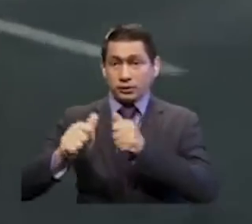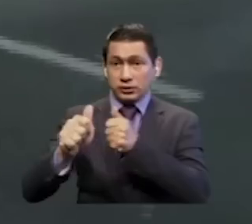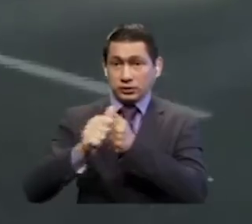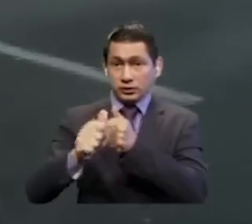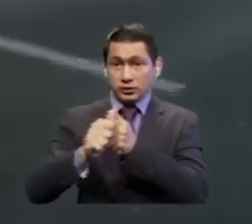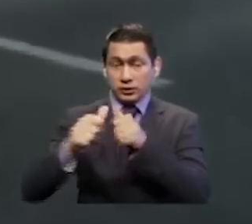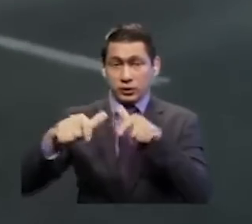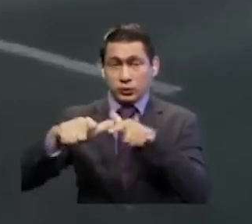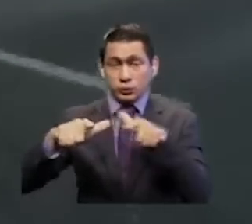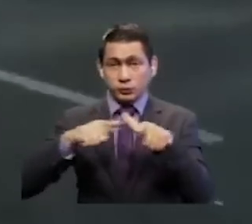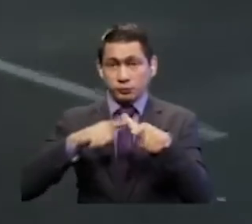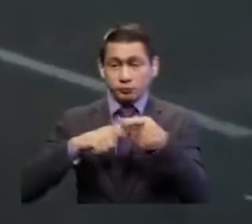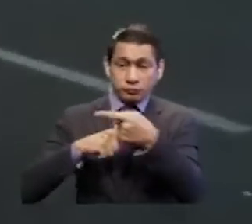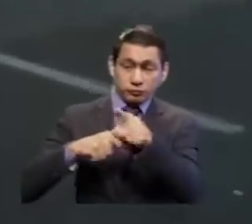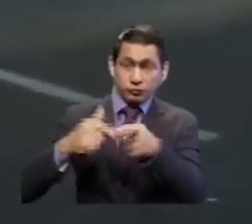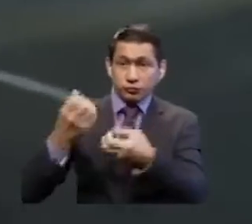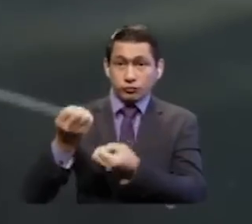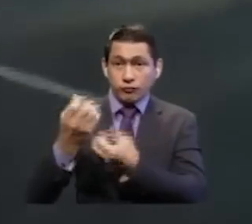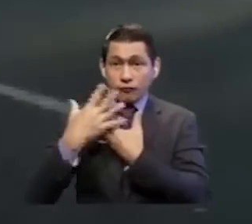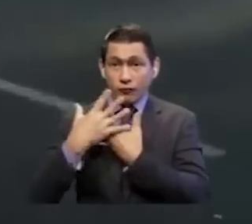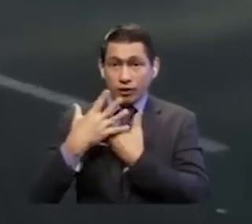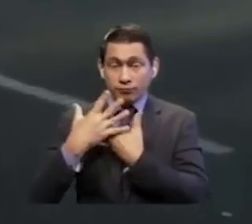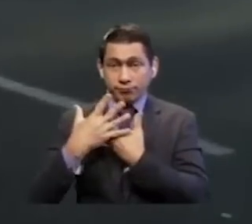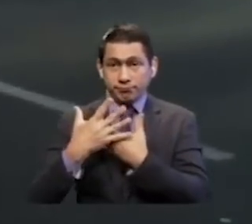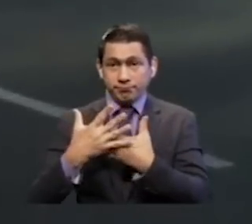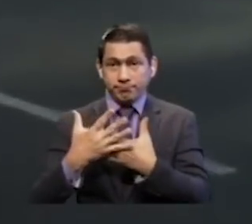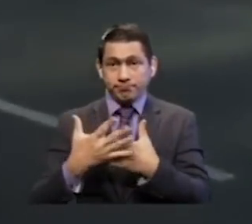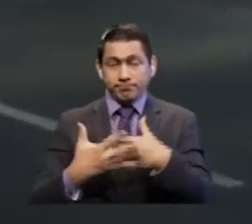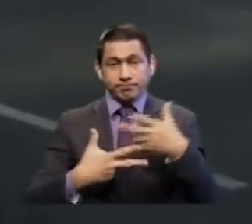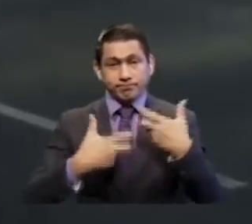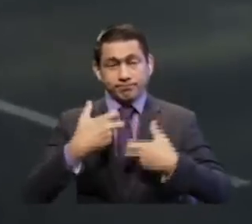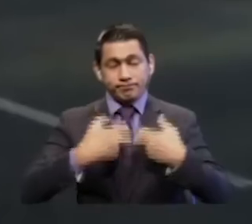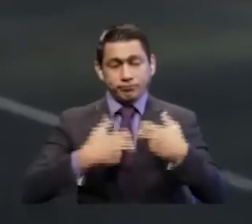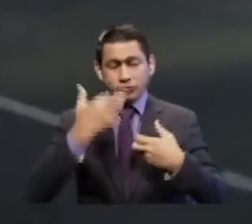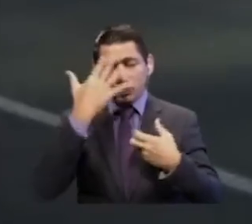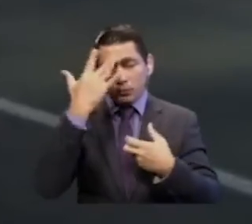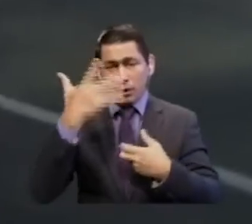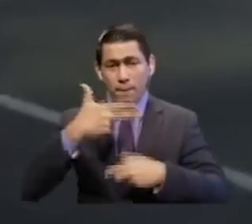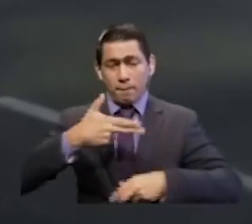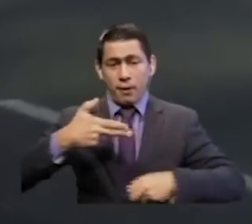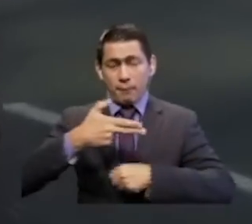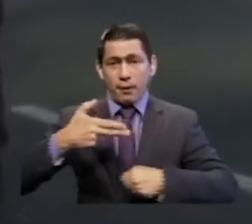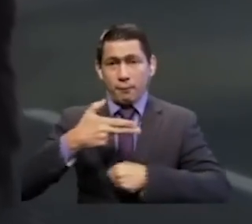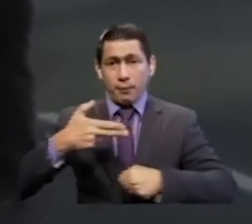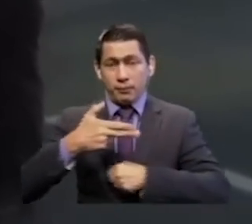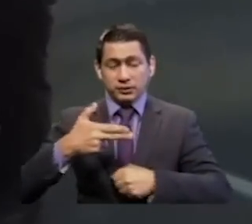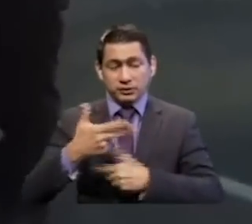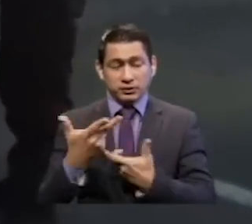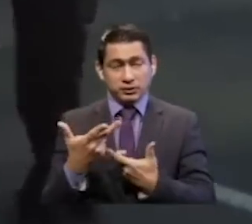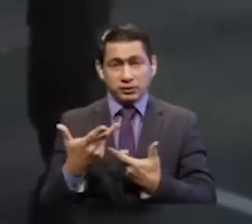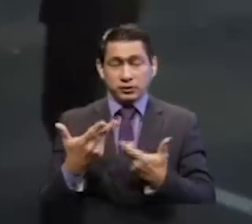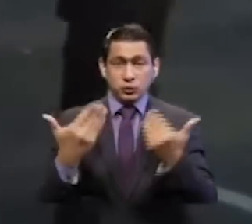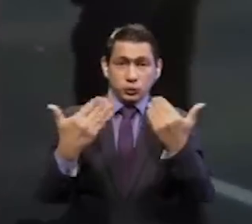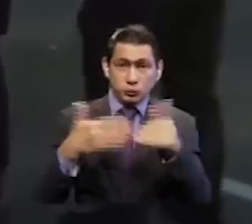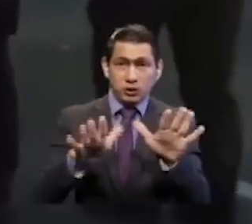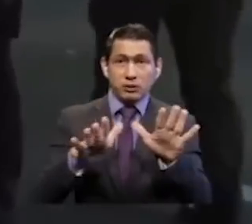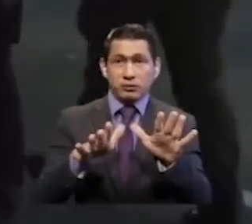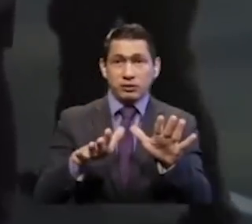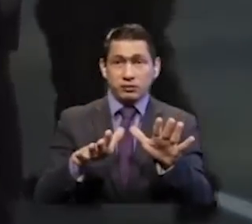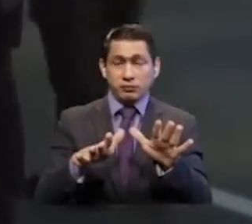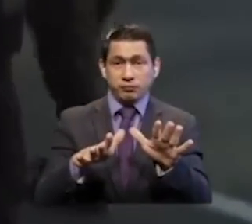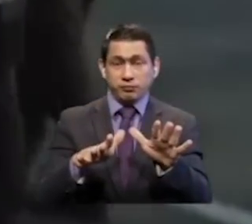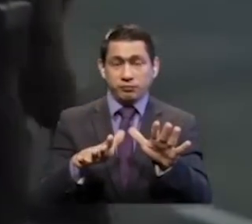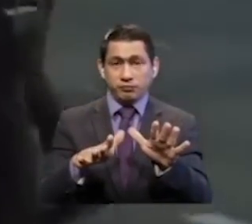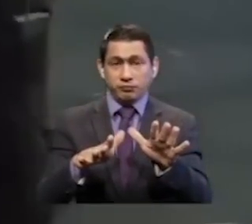mañana, es que precisamente lo que habría ocurrido es una balacera y lo que se presume es que las personas que